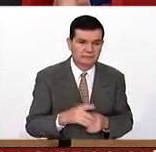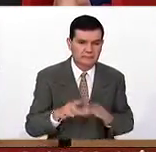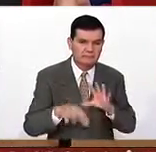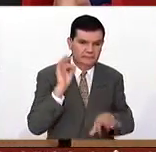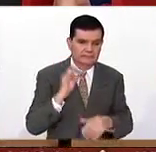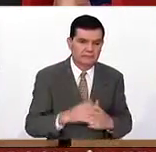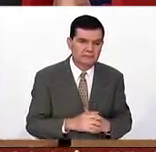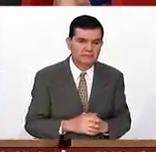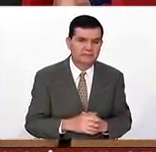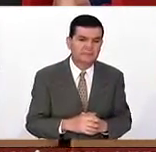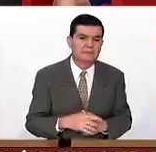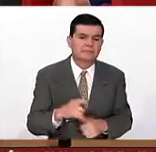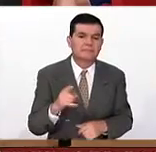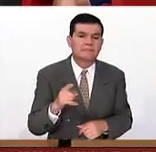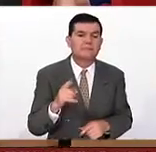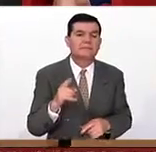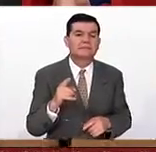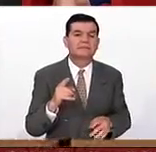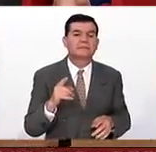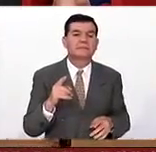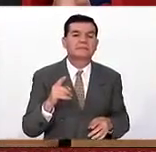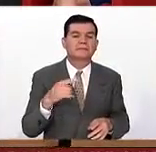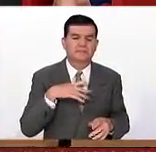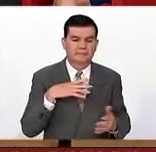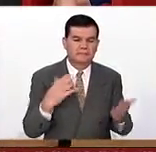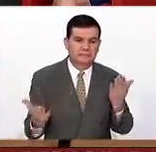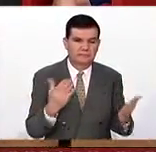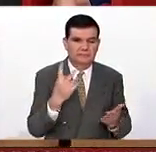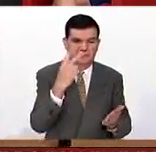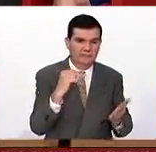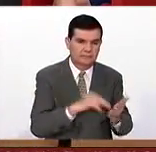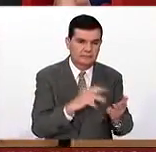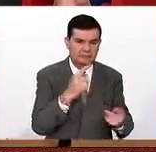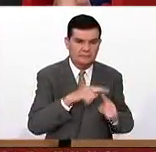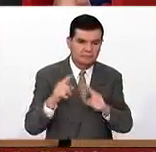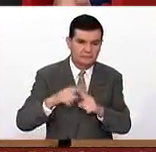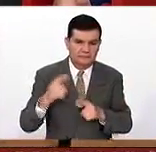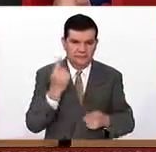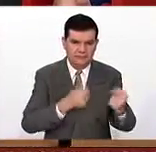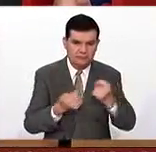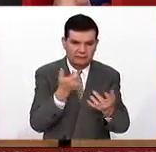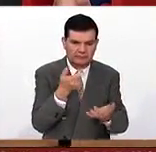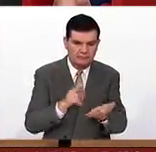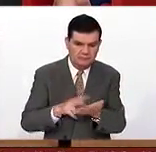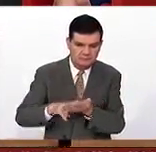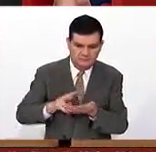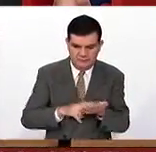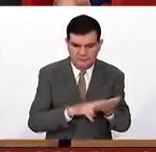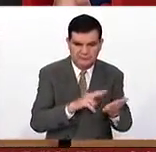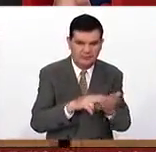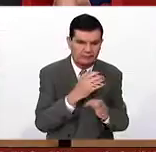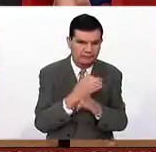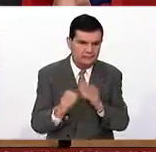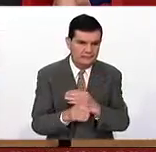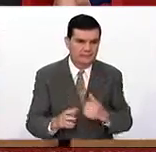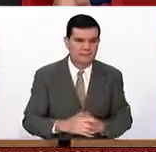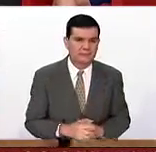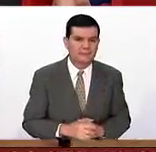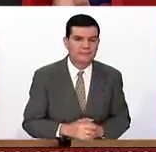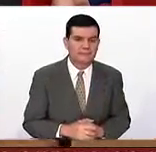j ahí pueden comparar en más de 2.000 establecimientos cuánto cuestan diferentes objetos